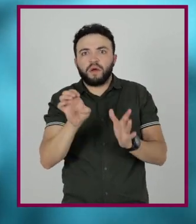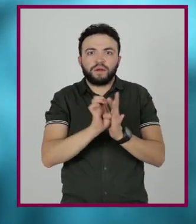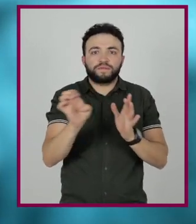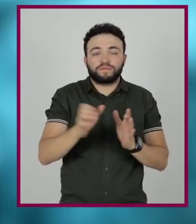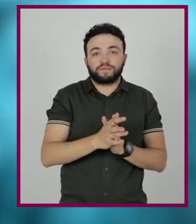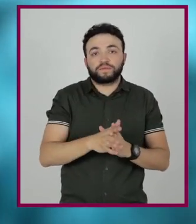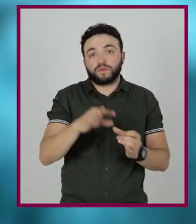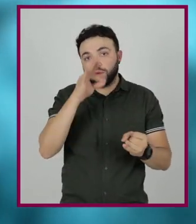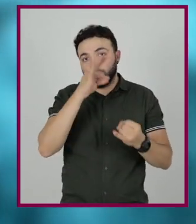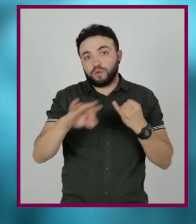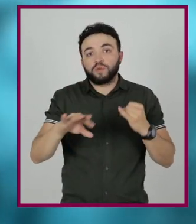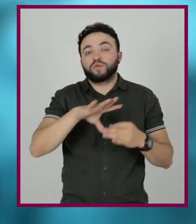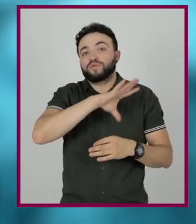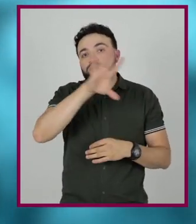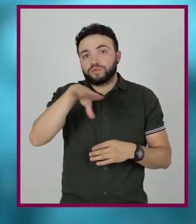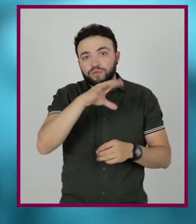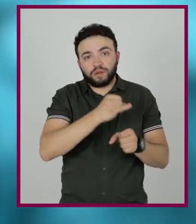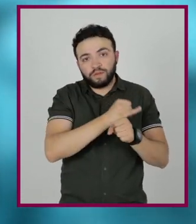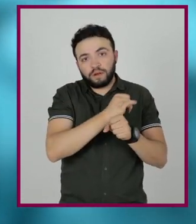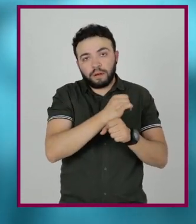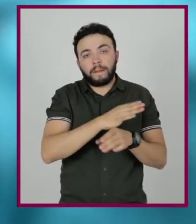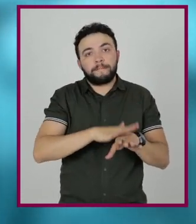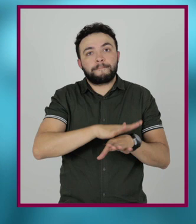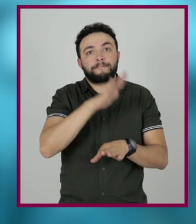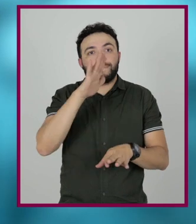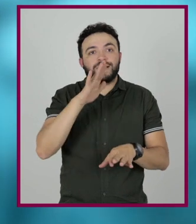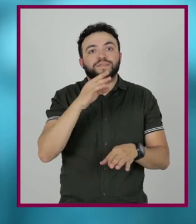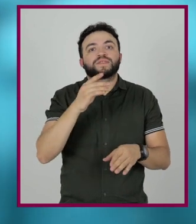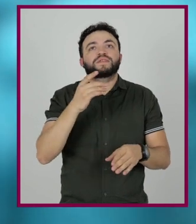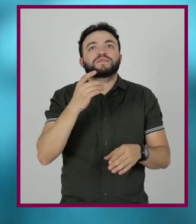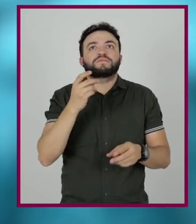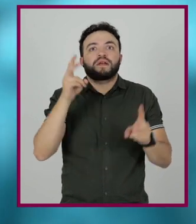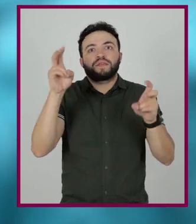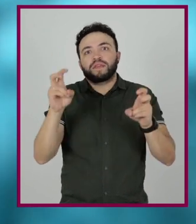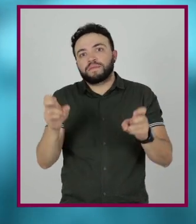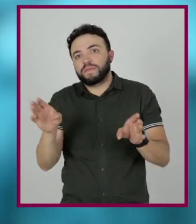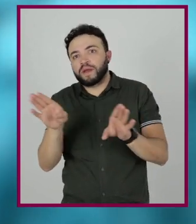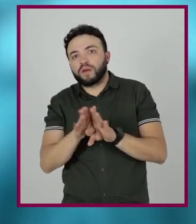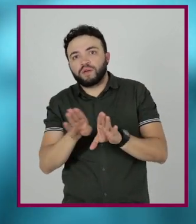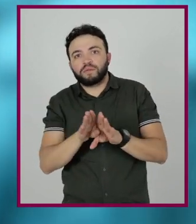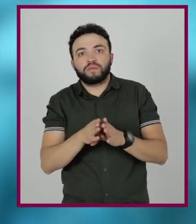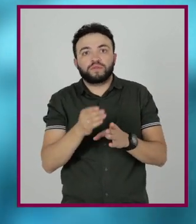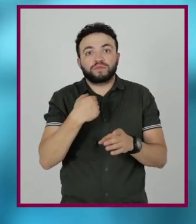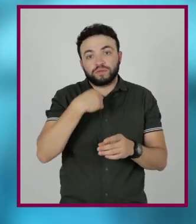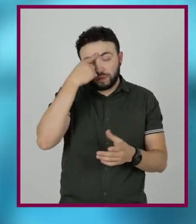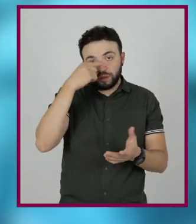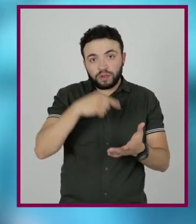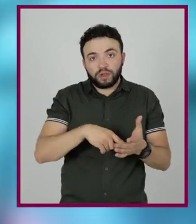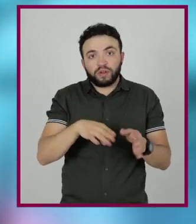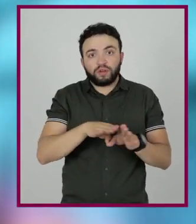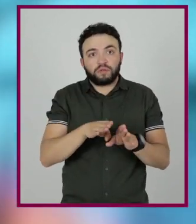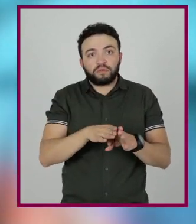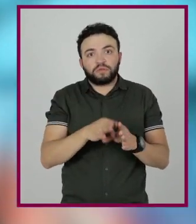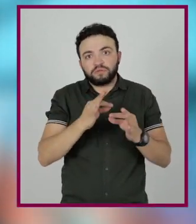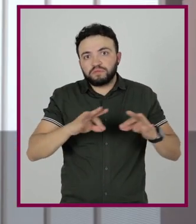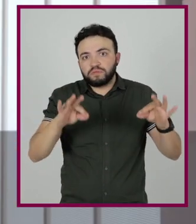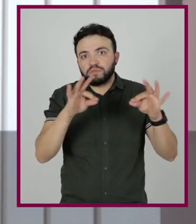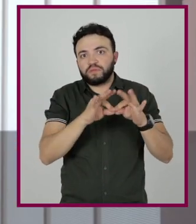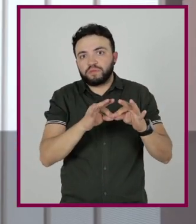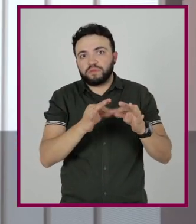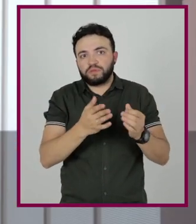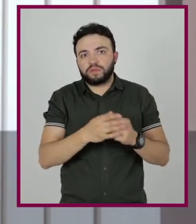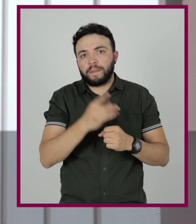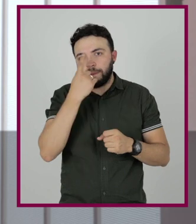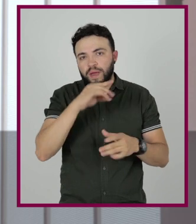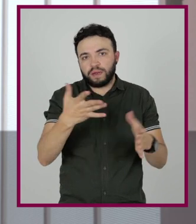ejemplo. Finalmente, buscamos información extra para averiguar cualquier tema o detalle que nos parezca significativo y complementario. Para